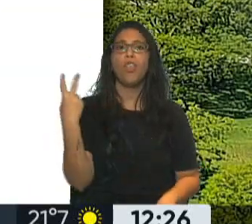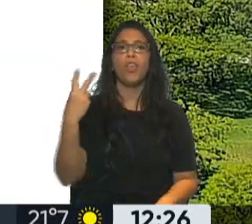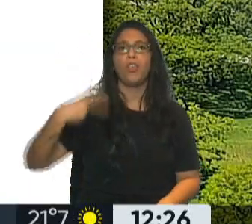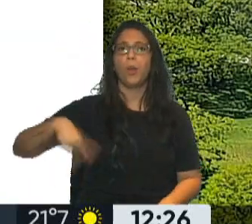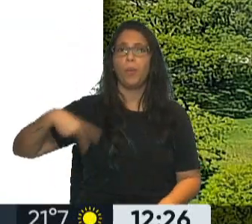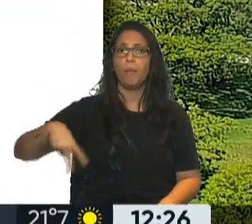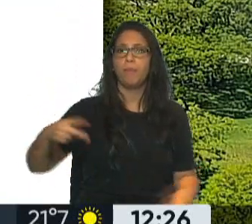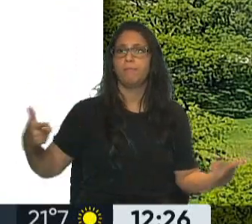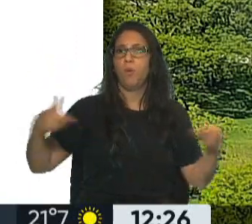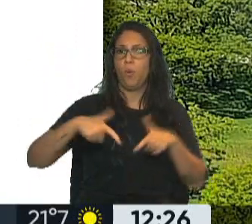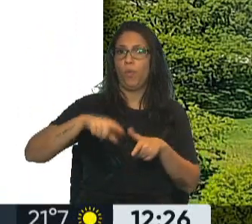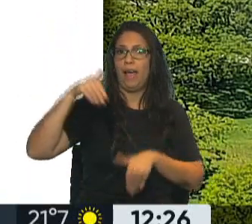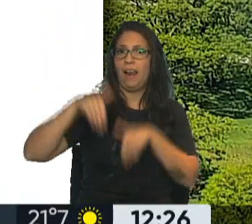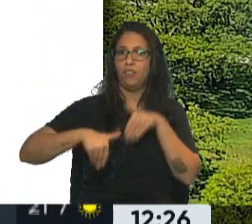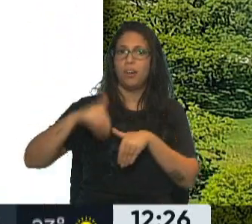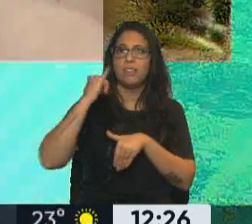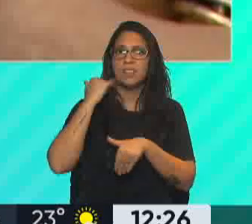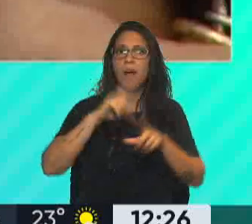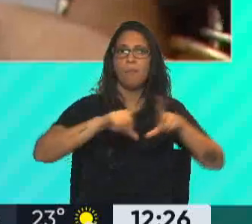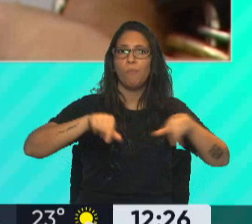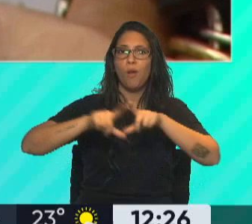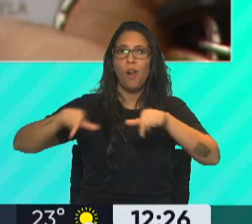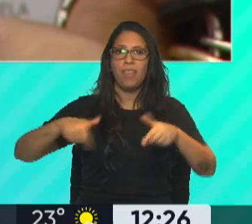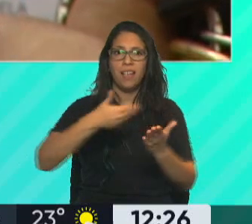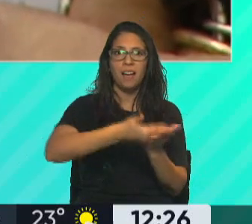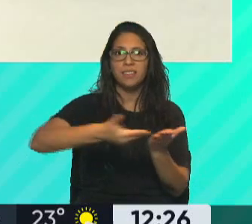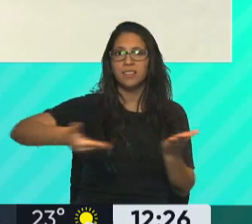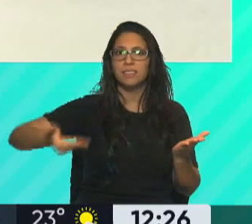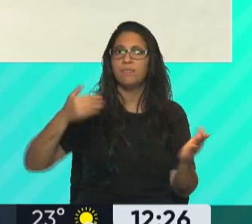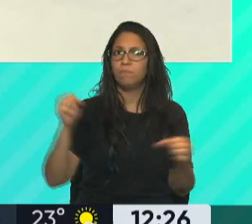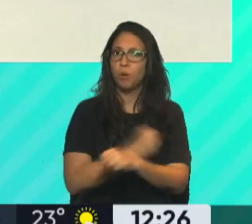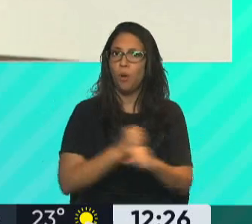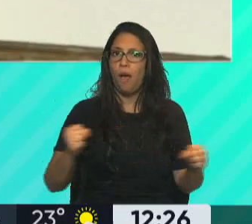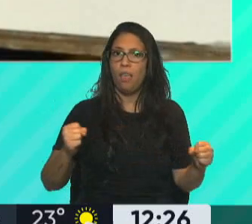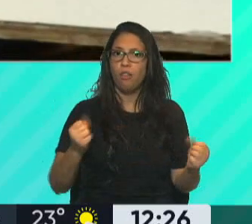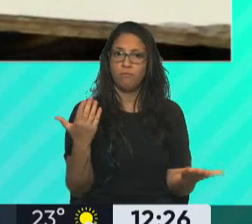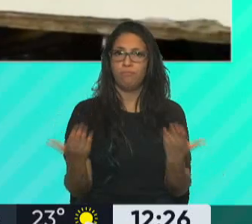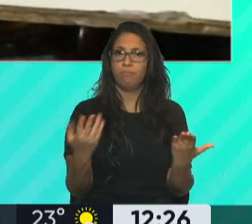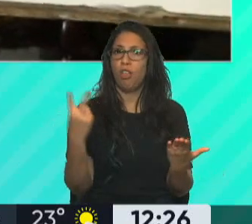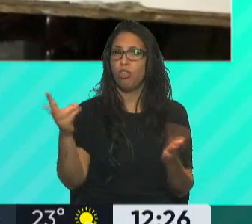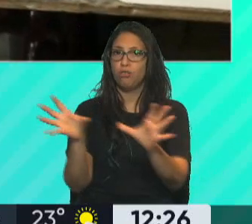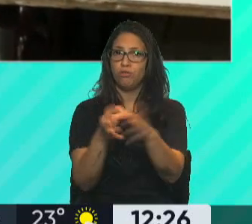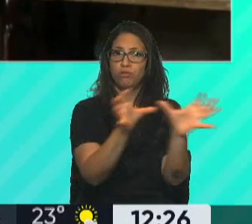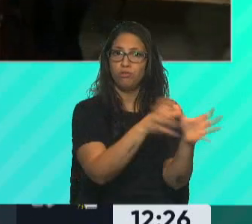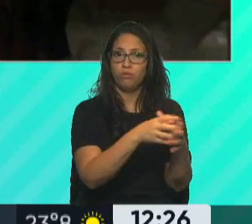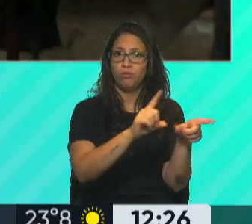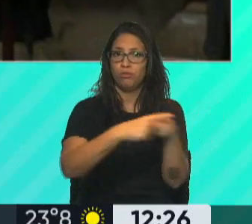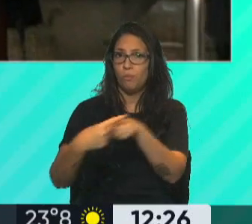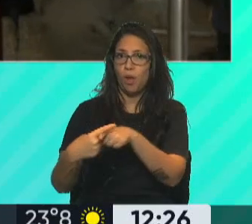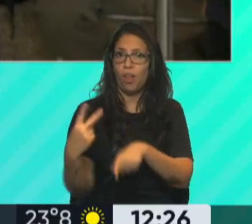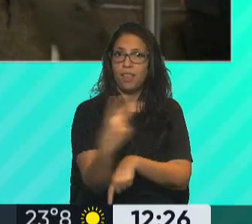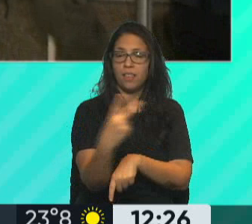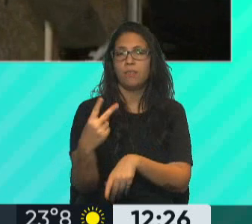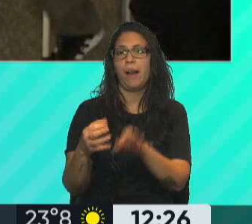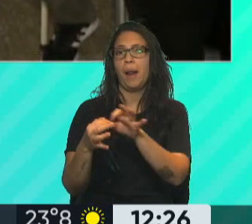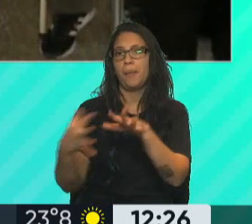la Junta Electoral aprobó los modelos de boletas y además le indicó a las dos agrupaciones que llegan a la segunda vuelta electoral, hablamos de